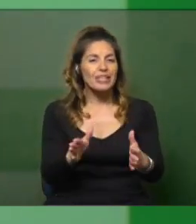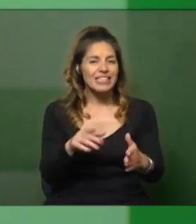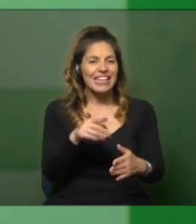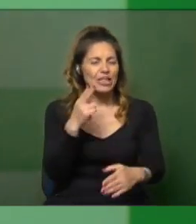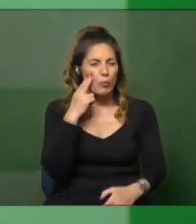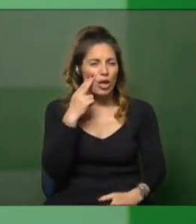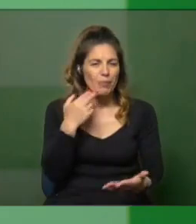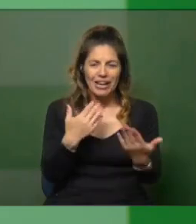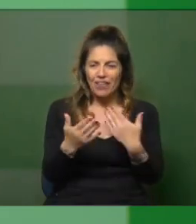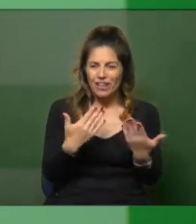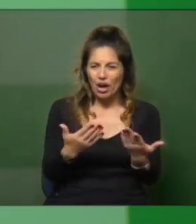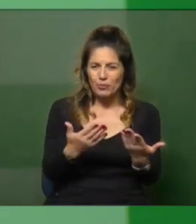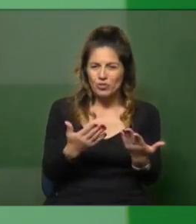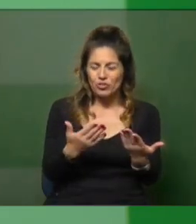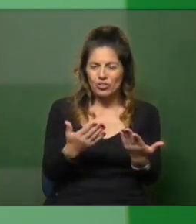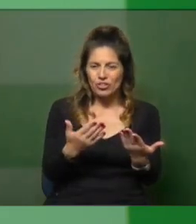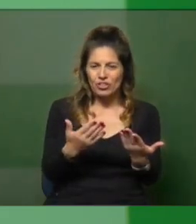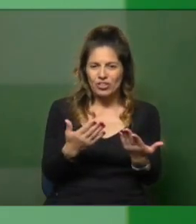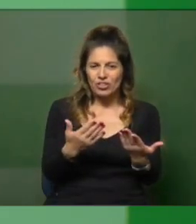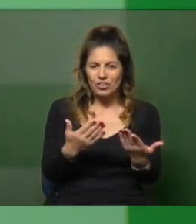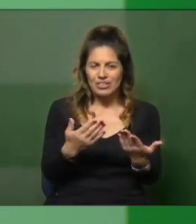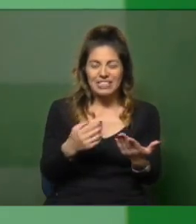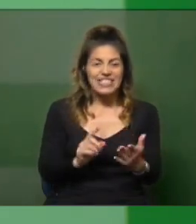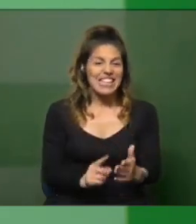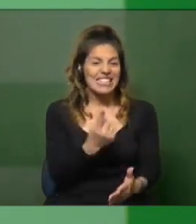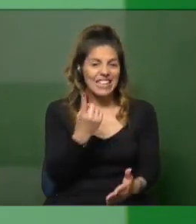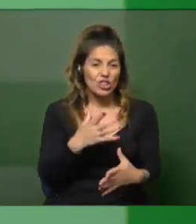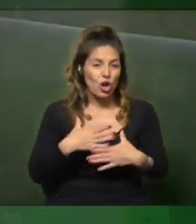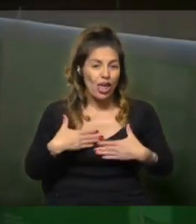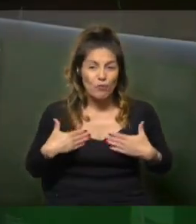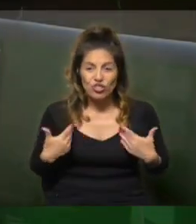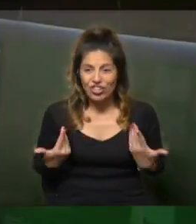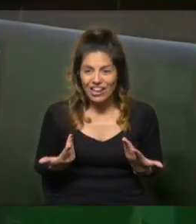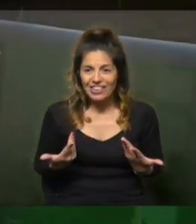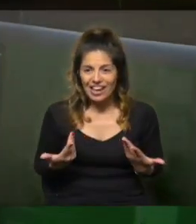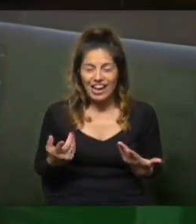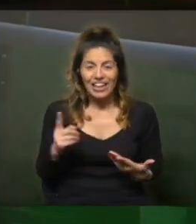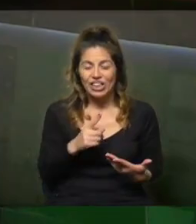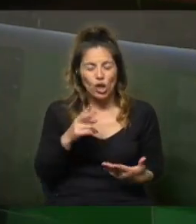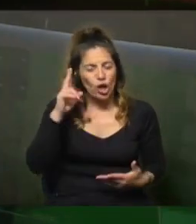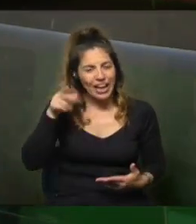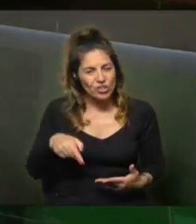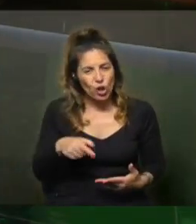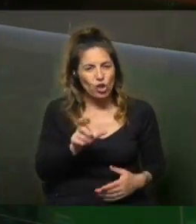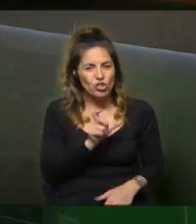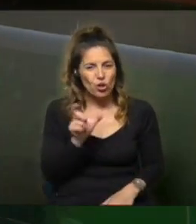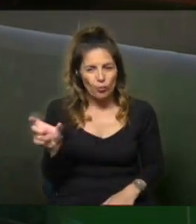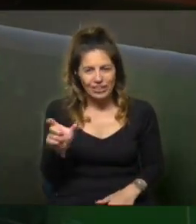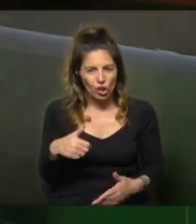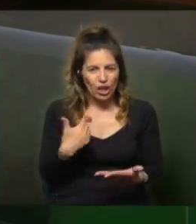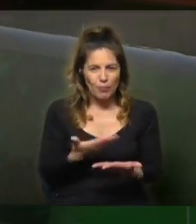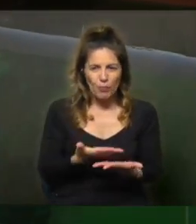problema que hablábamos recién si si la la el centro fue la emocionalidad y no la las razones los argumentos las